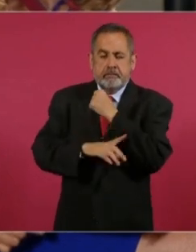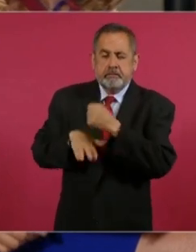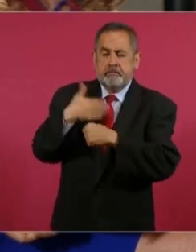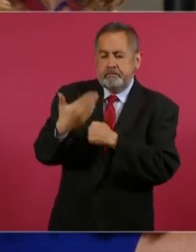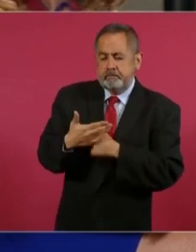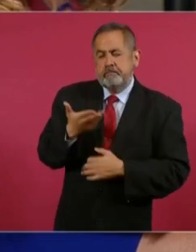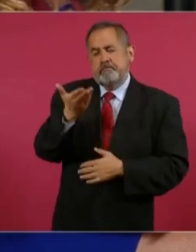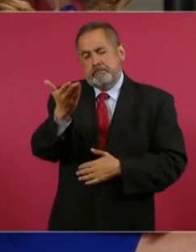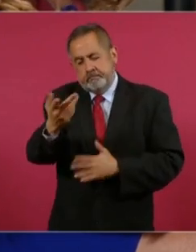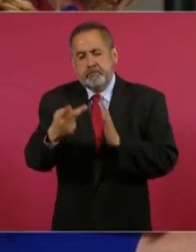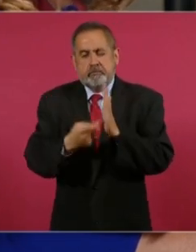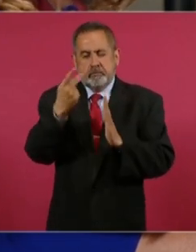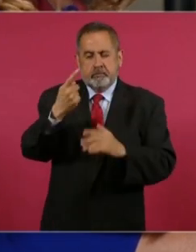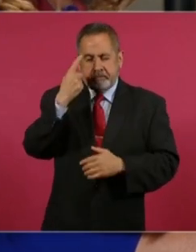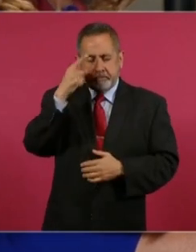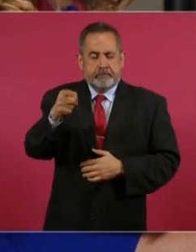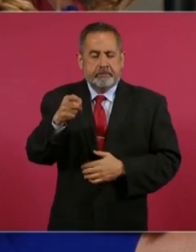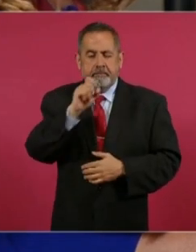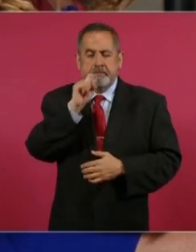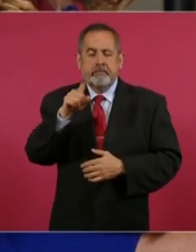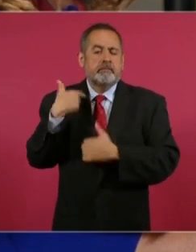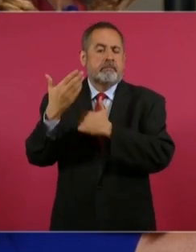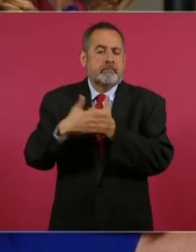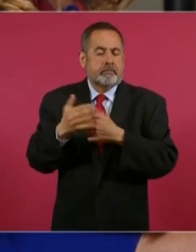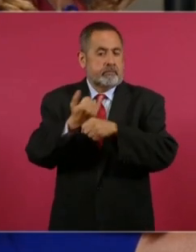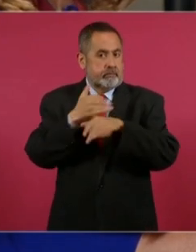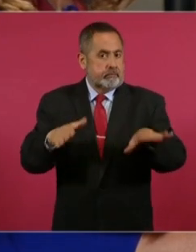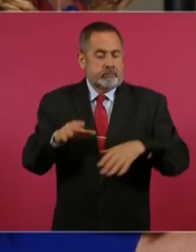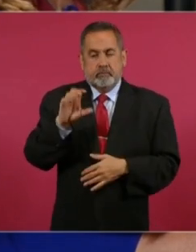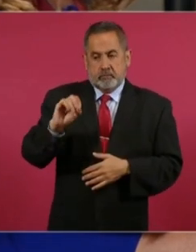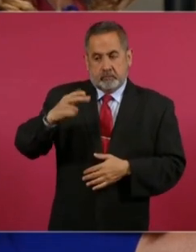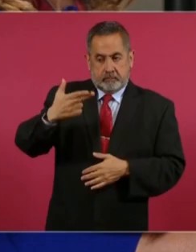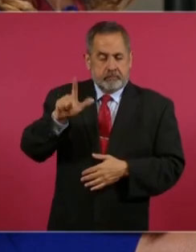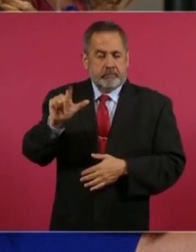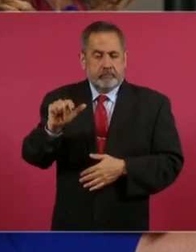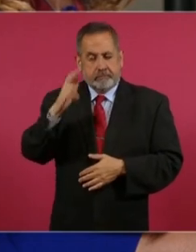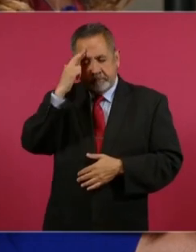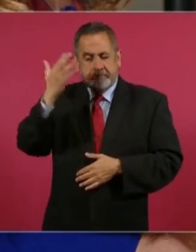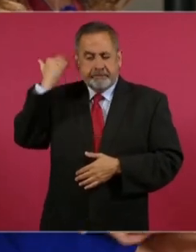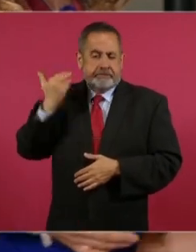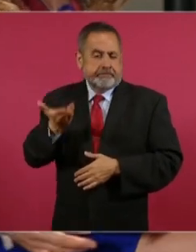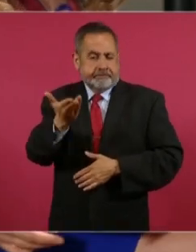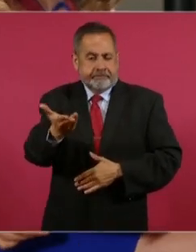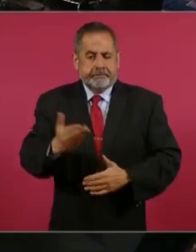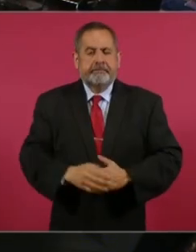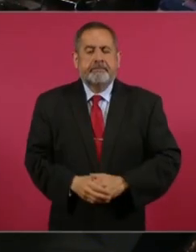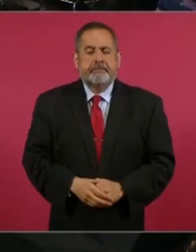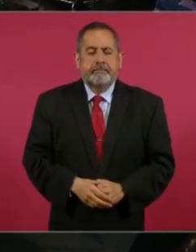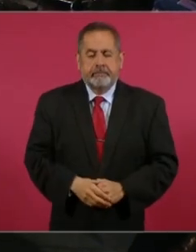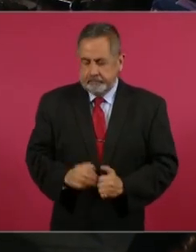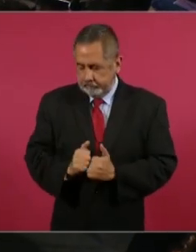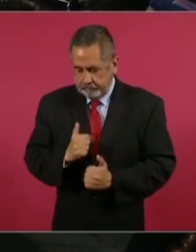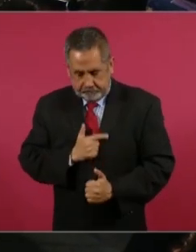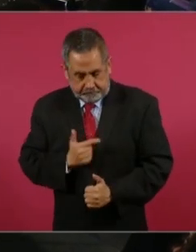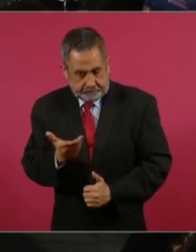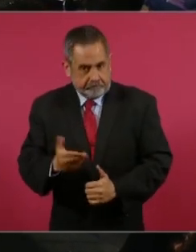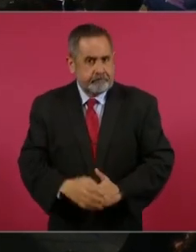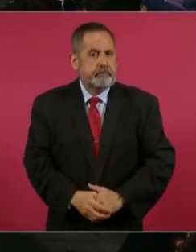esa solicitud y también del informe sobre el caso OHL que se había planteado. Gracias. Sí, cómo no.